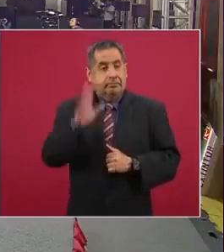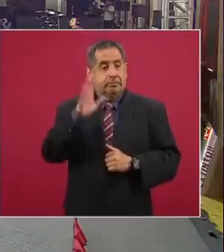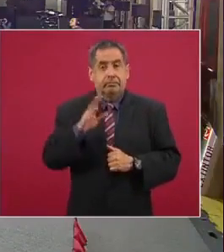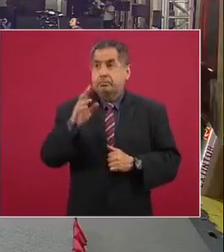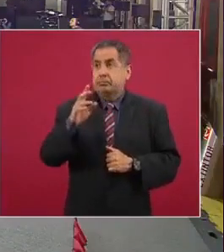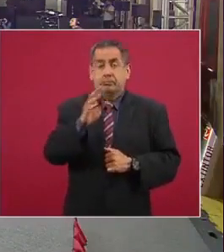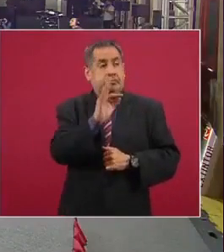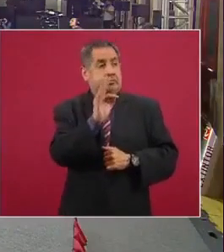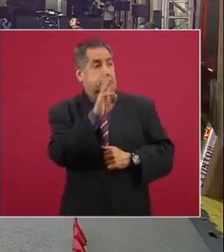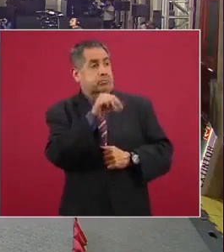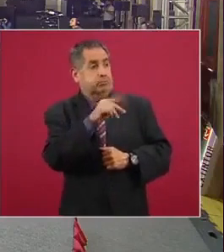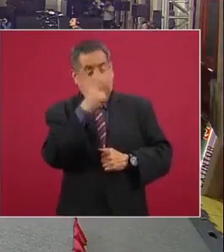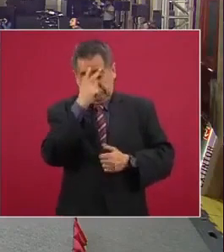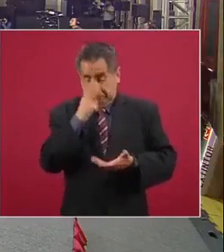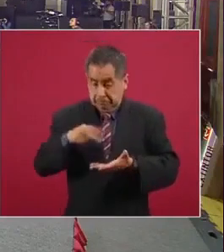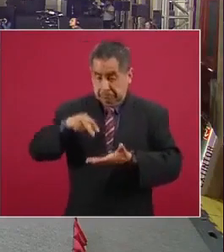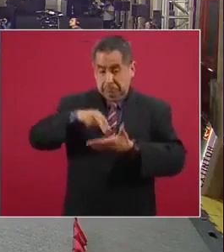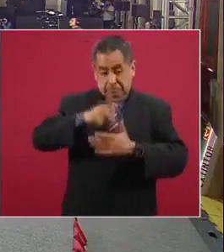pie